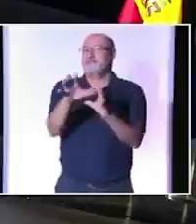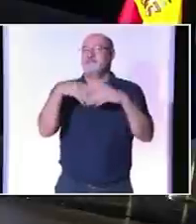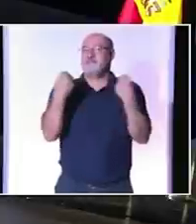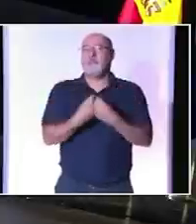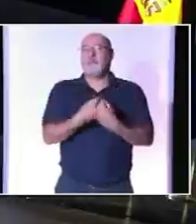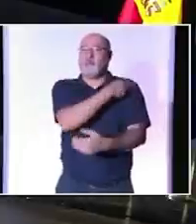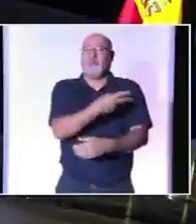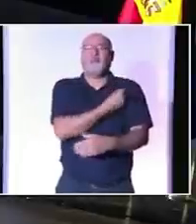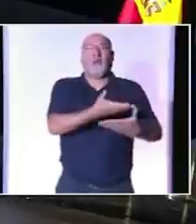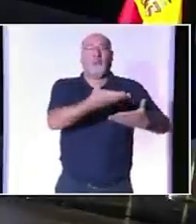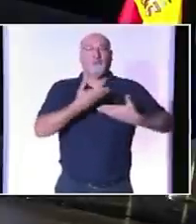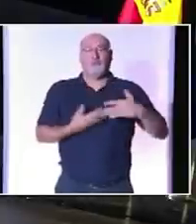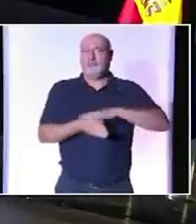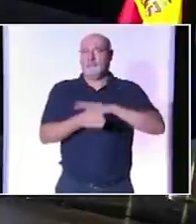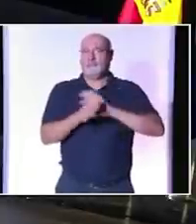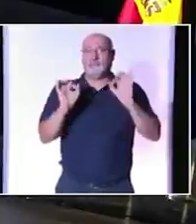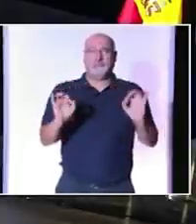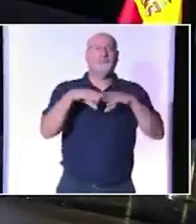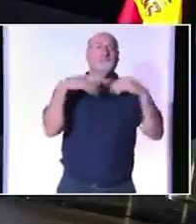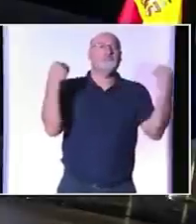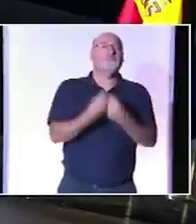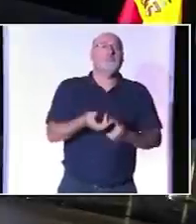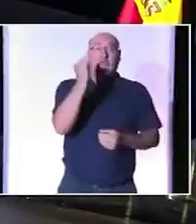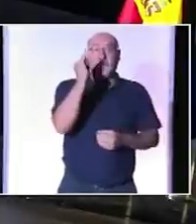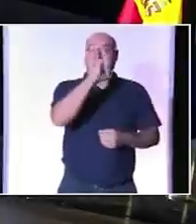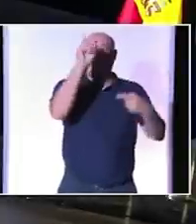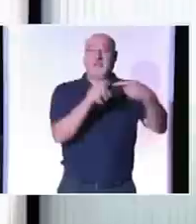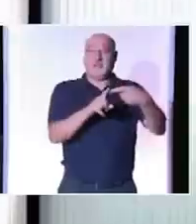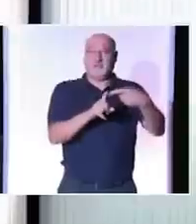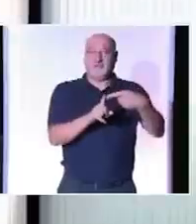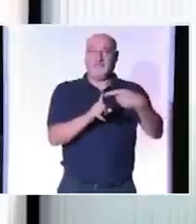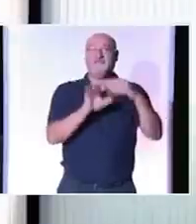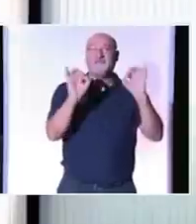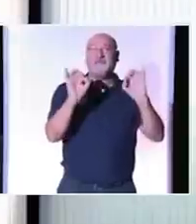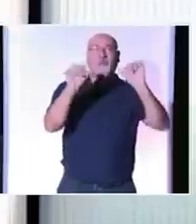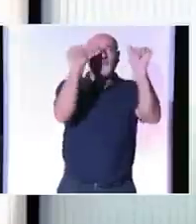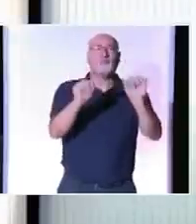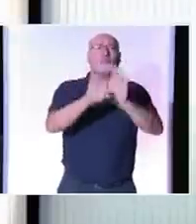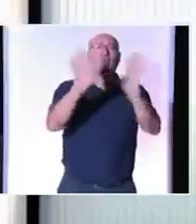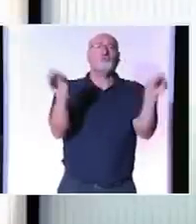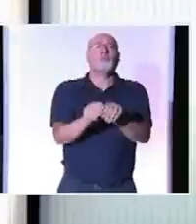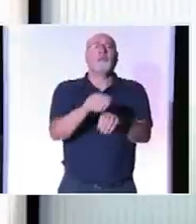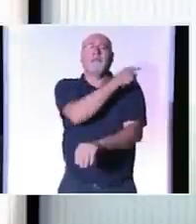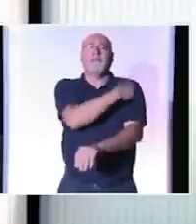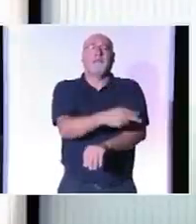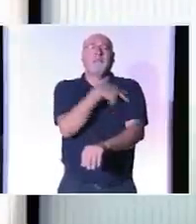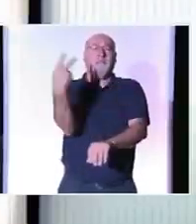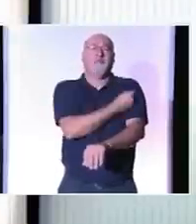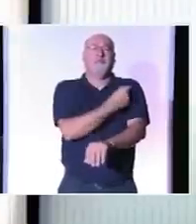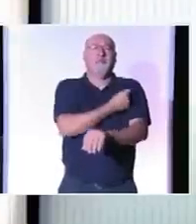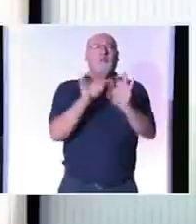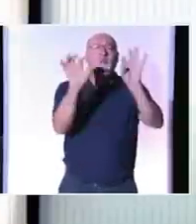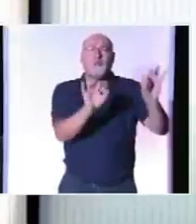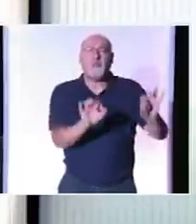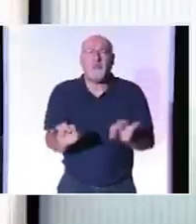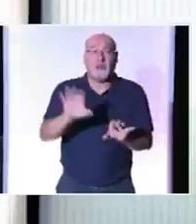Este señor dice que, bueno, que como nos estamos recuperando, que lo lógico es que la recuperación alcance a todos. Bien,